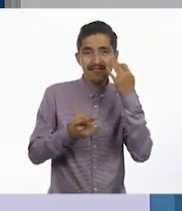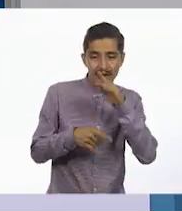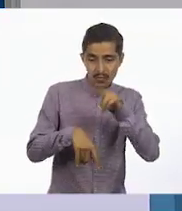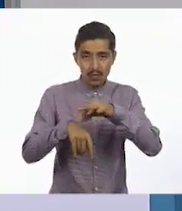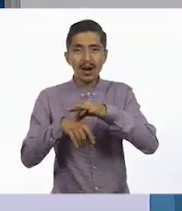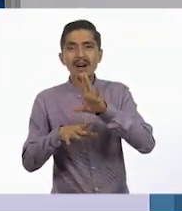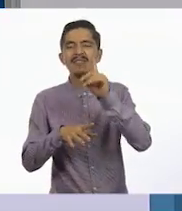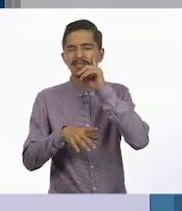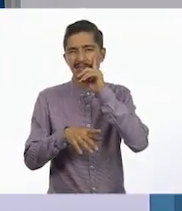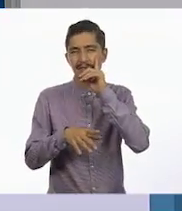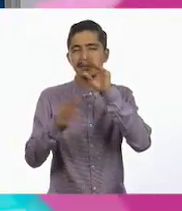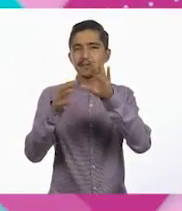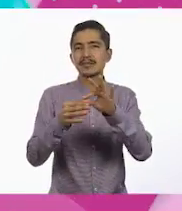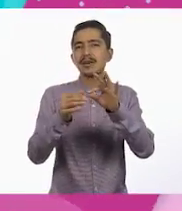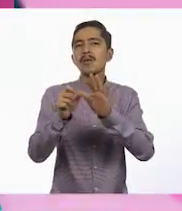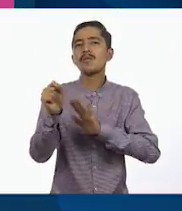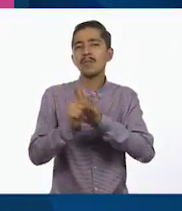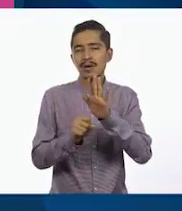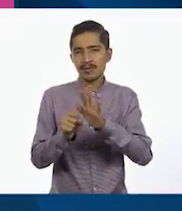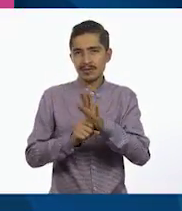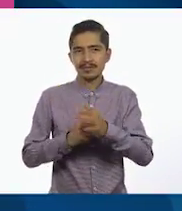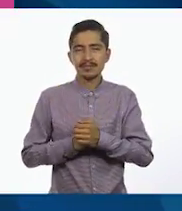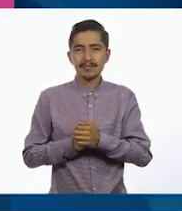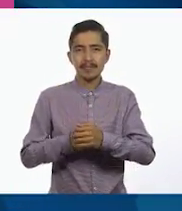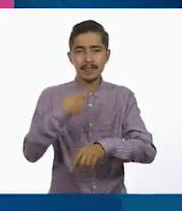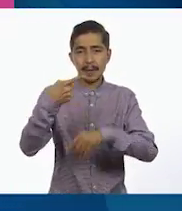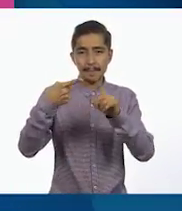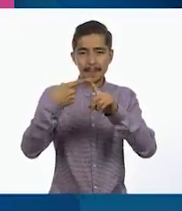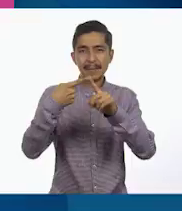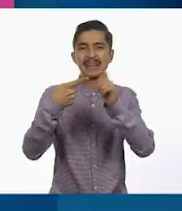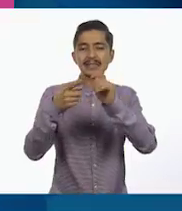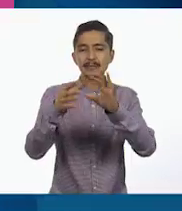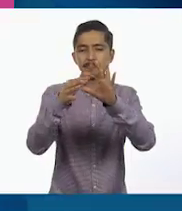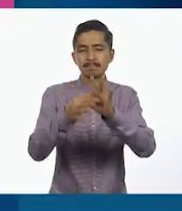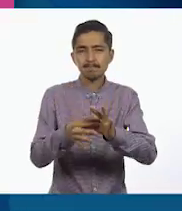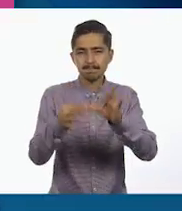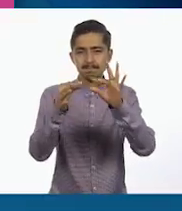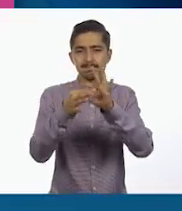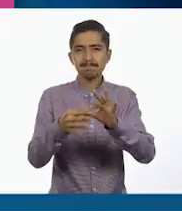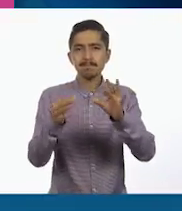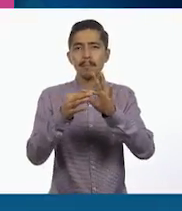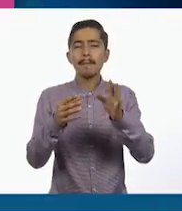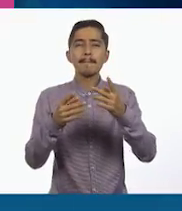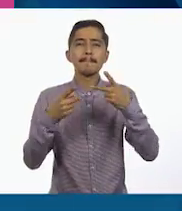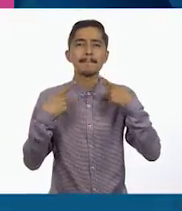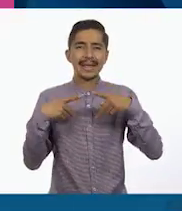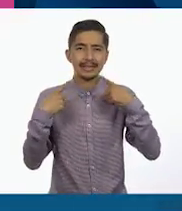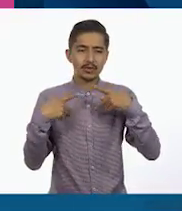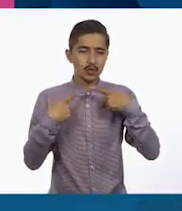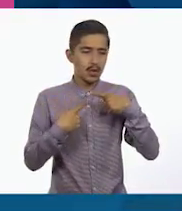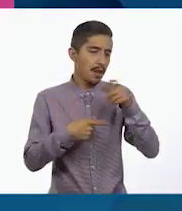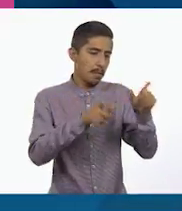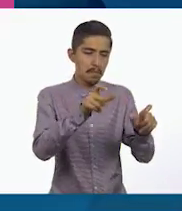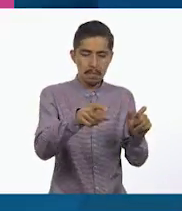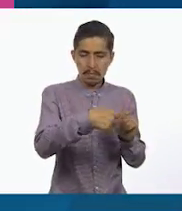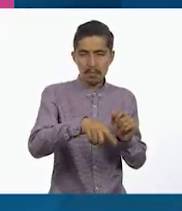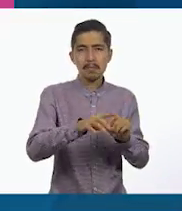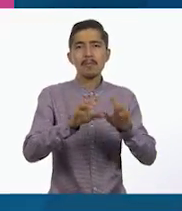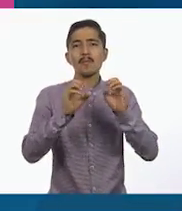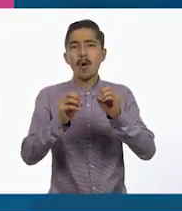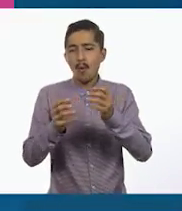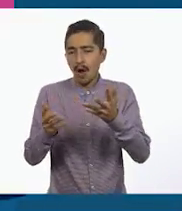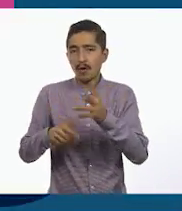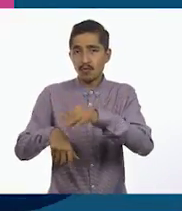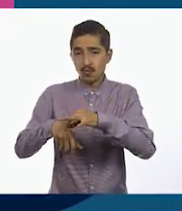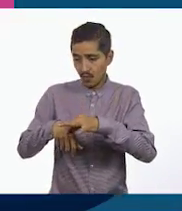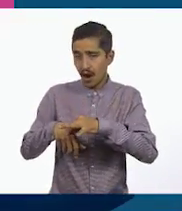son los siguientes. Vamos a verlo. Primero, es una narración basada en personajes o hechos ubicados en